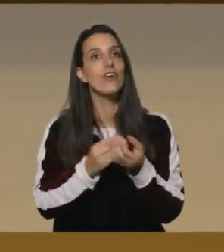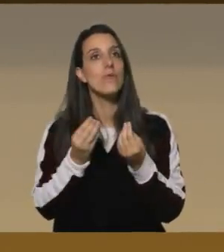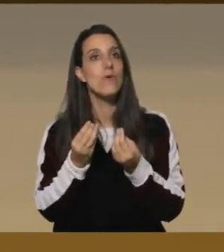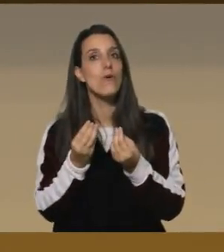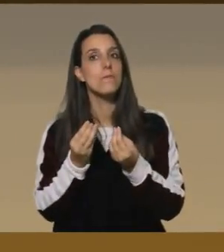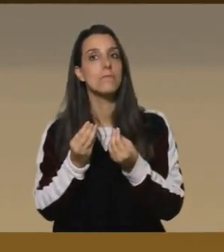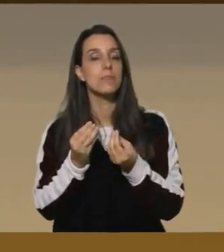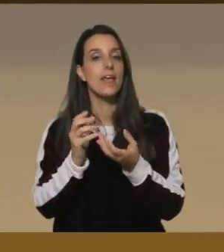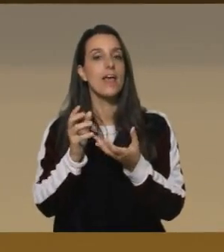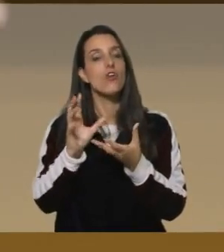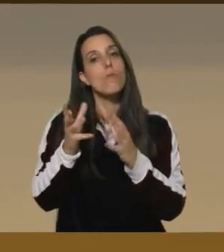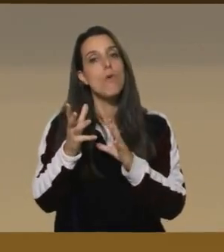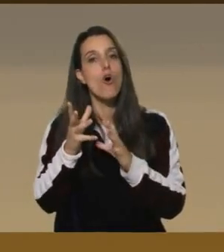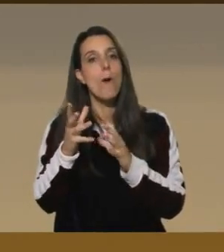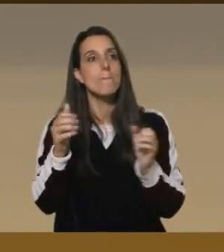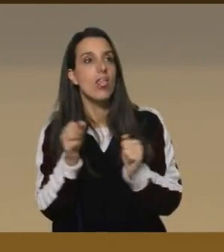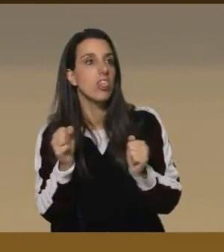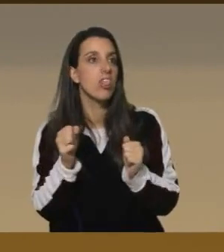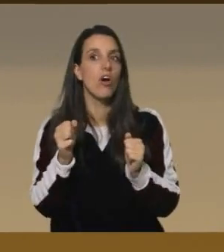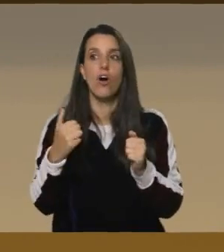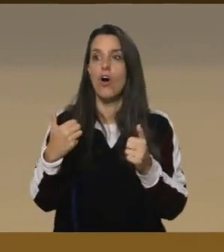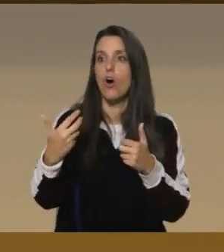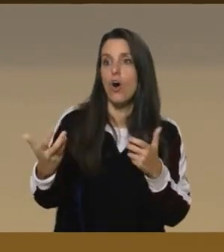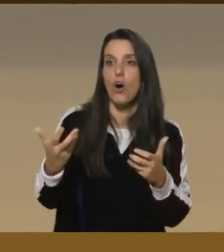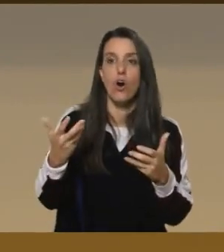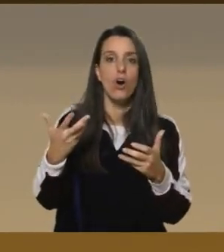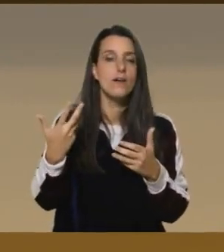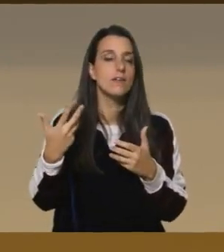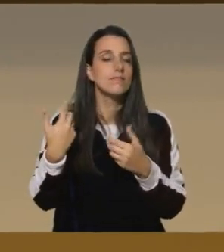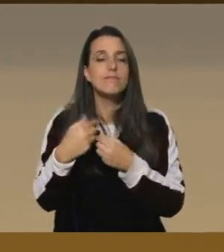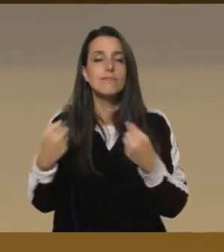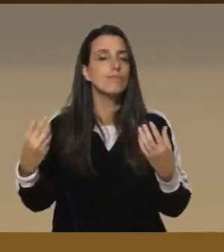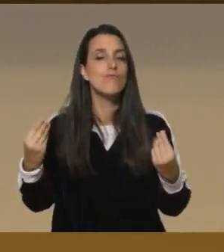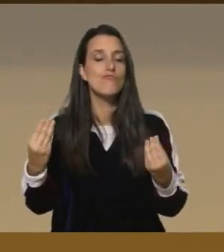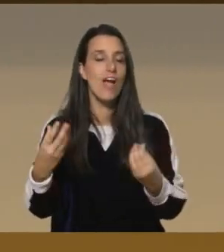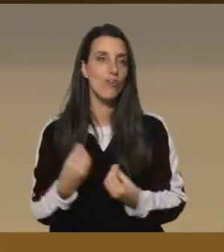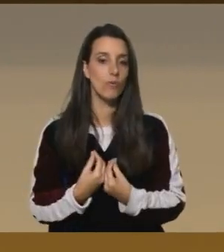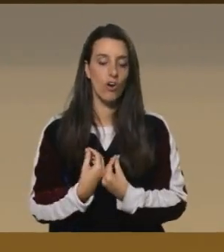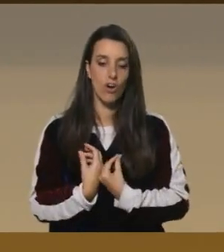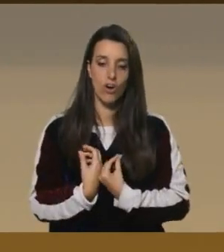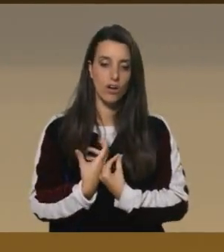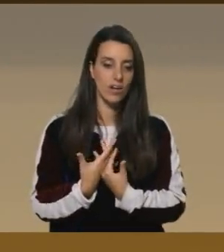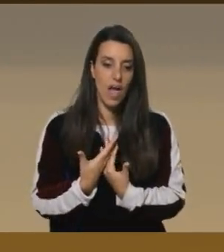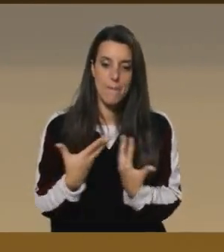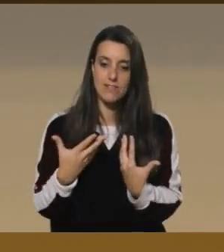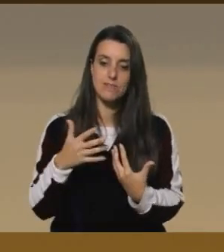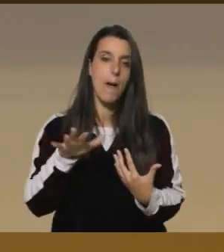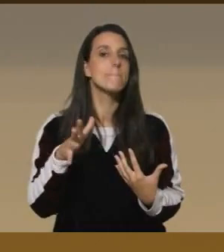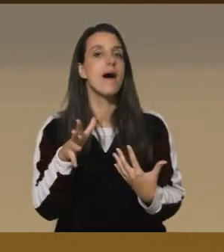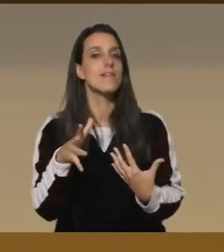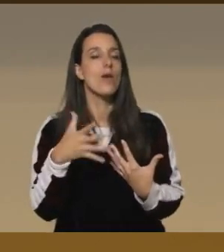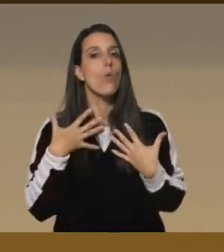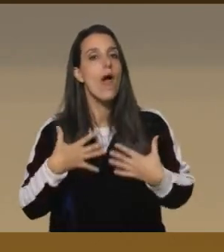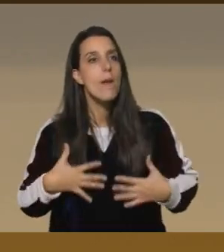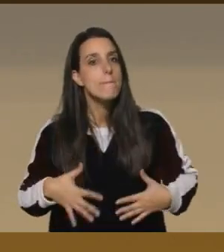trastornos de pánico fobias miedos y tantas otras cosas que quizás parecieran ser